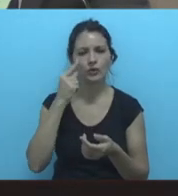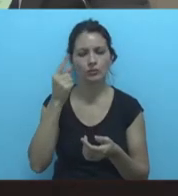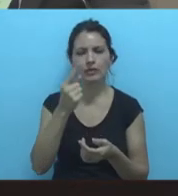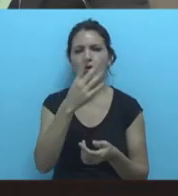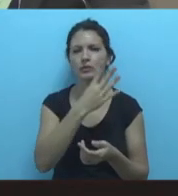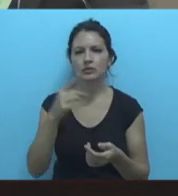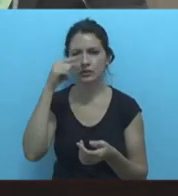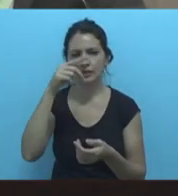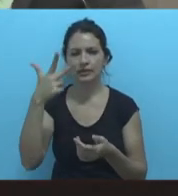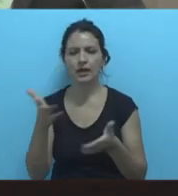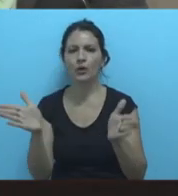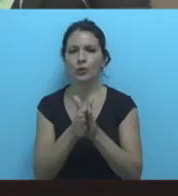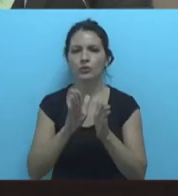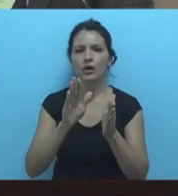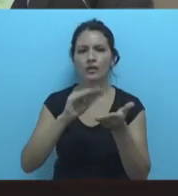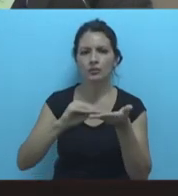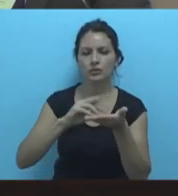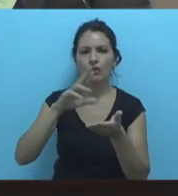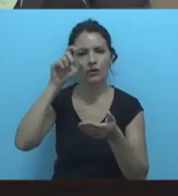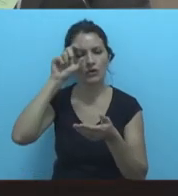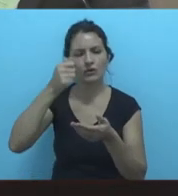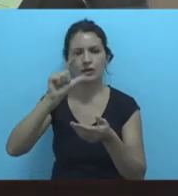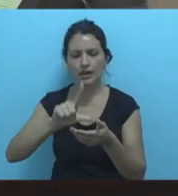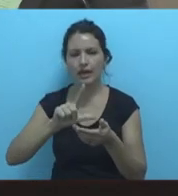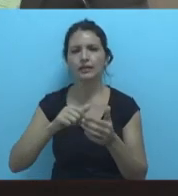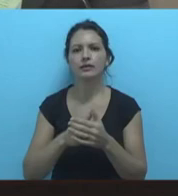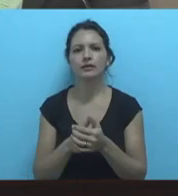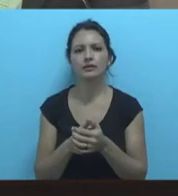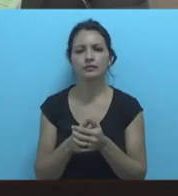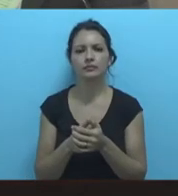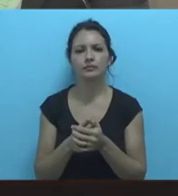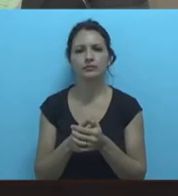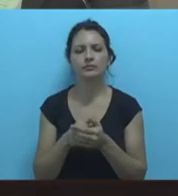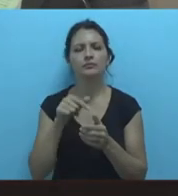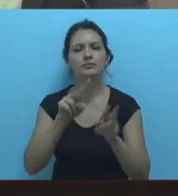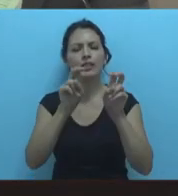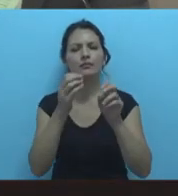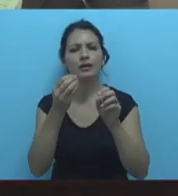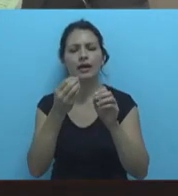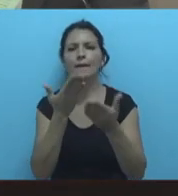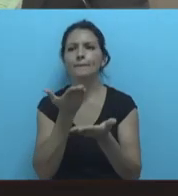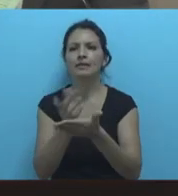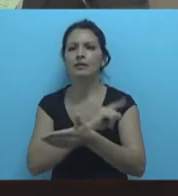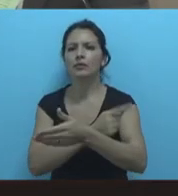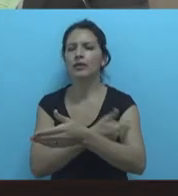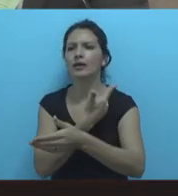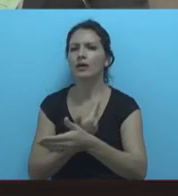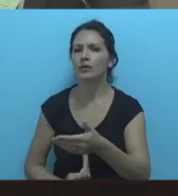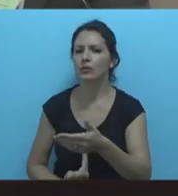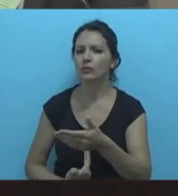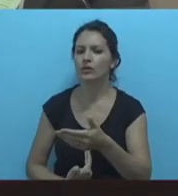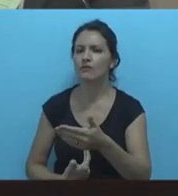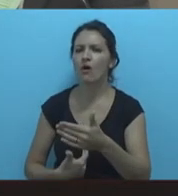41.473. Lleva adjunto el proyecto de comunicación del diputado Real, 42.414. por el cual se solicita al Poder Ejecutivo